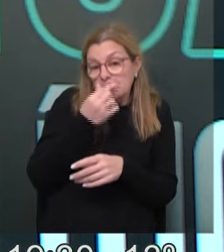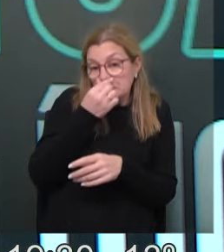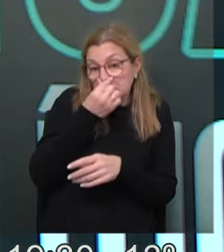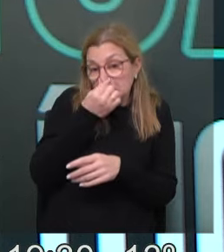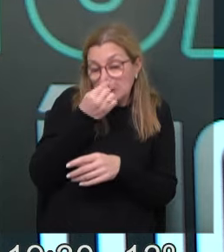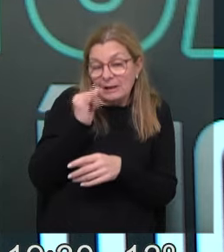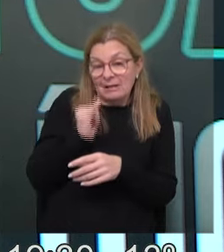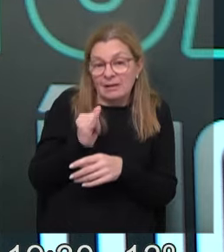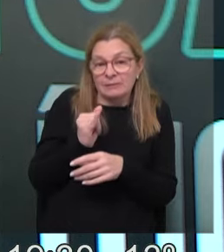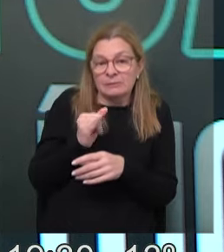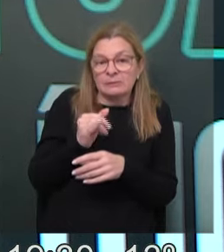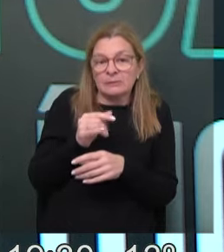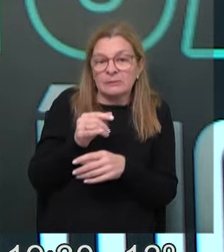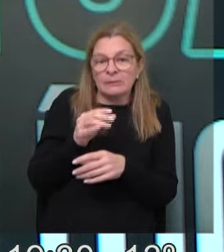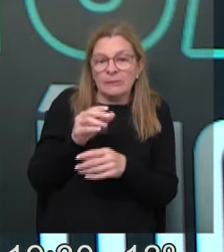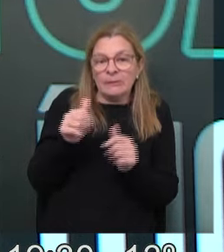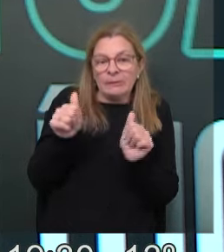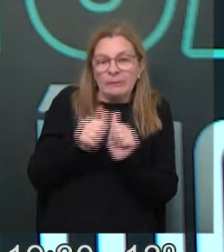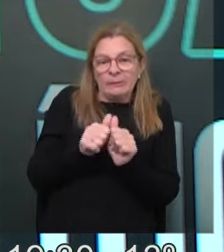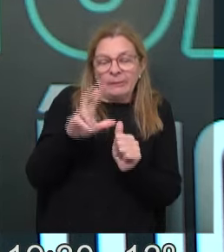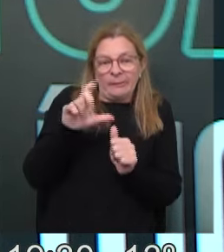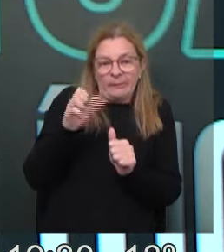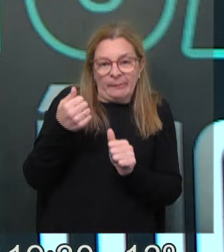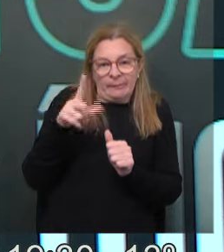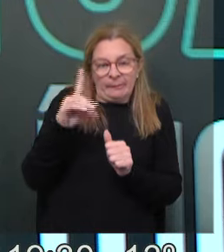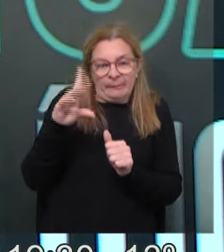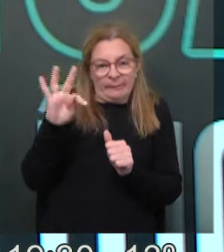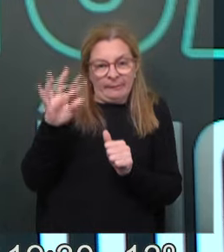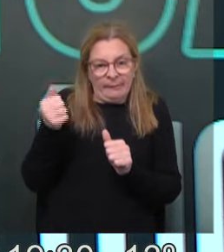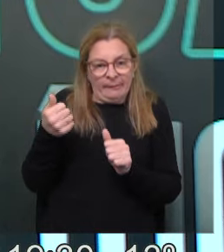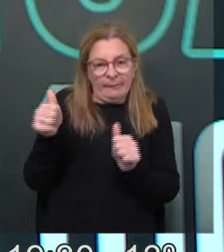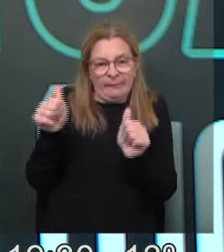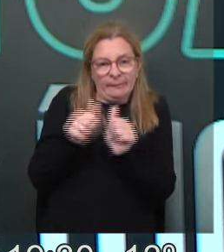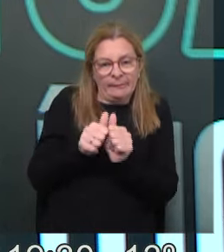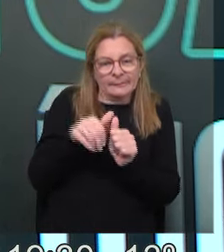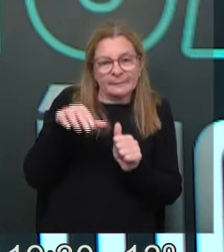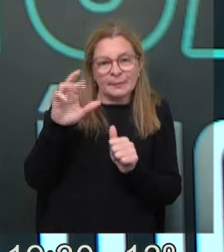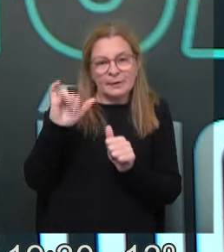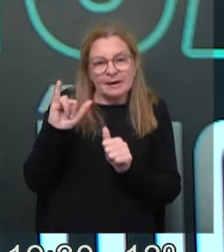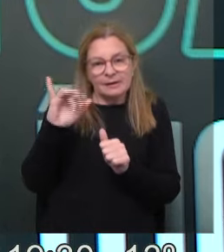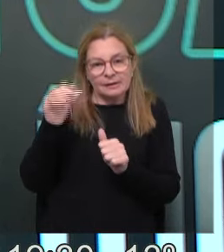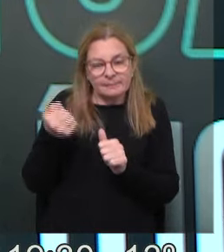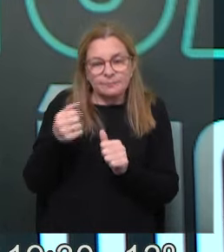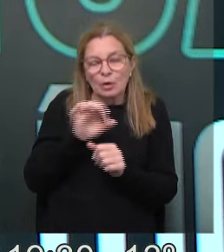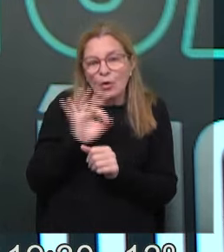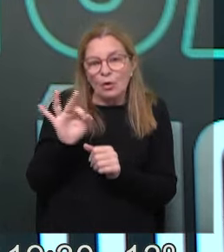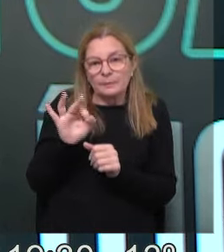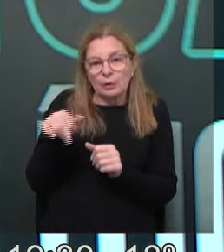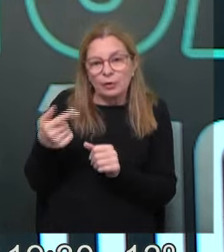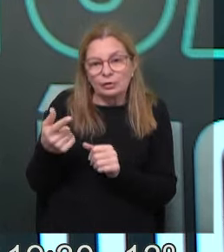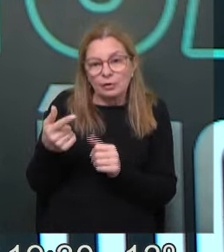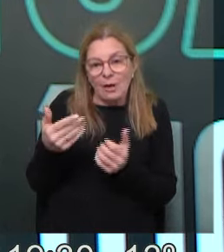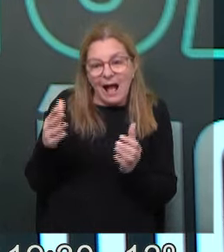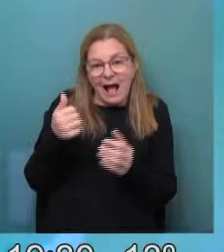si la columna unidad y lealtad de domench hace un sublema con Moreira o con este este espacio